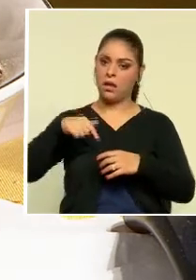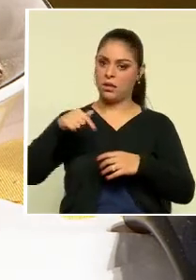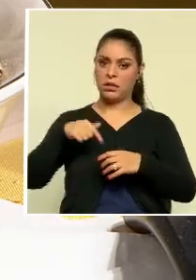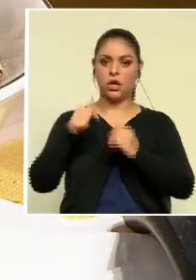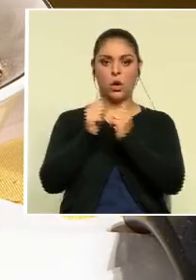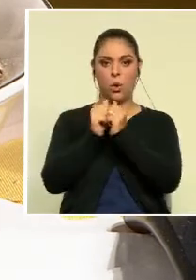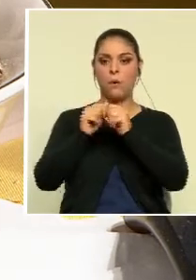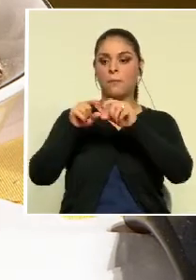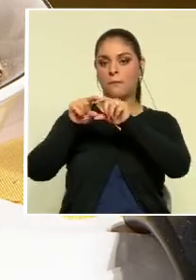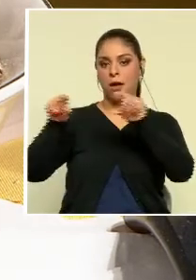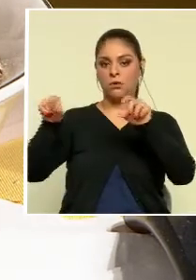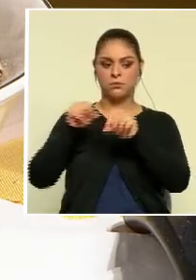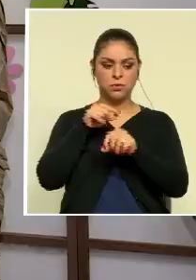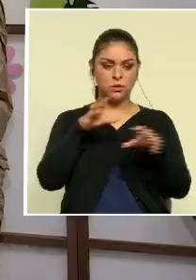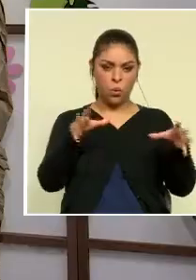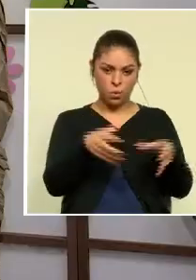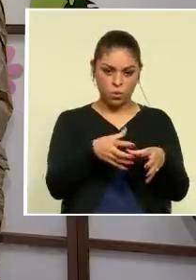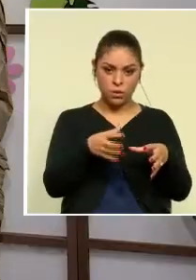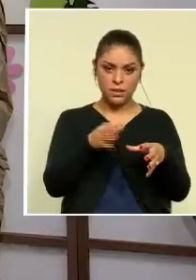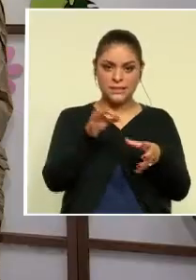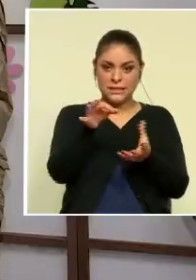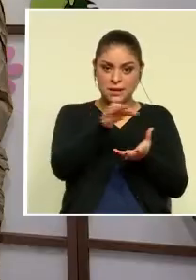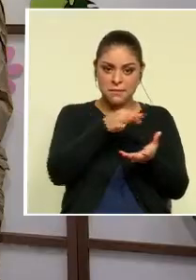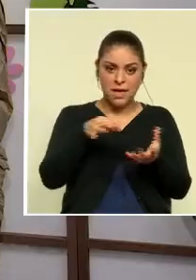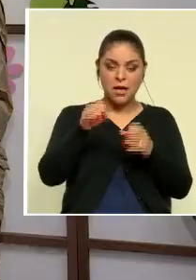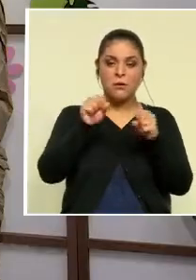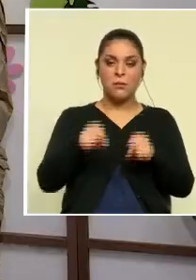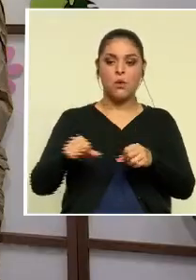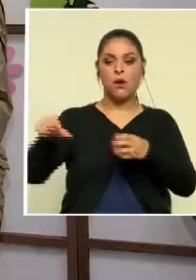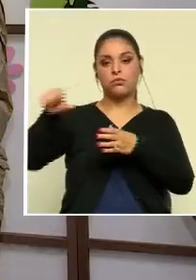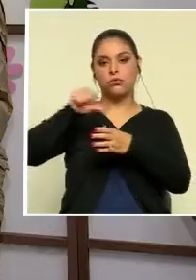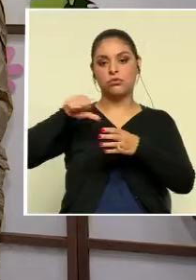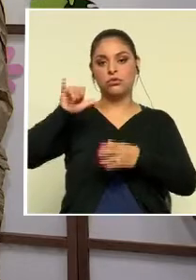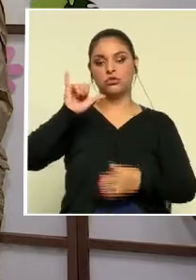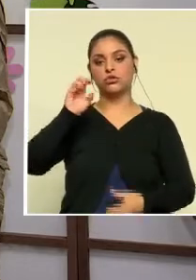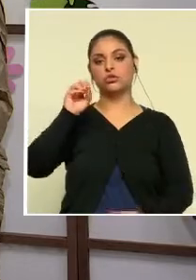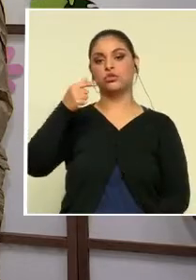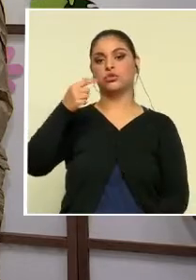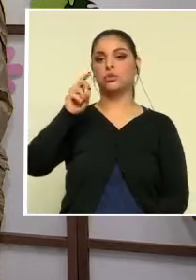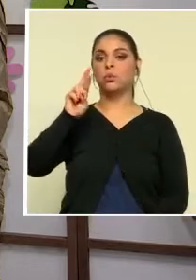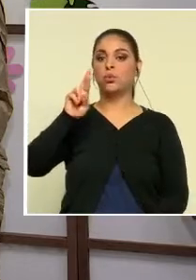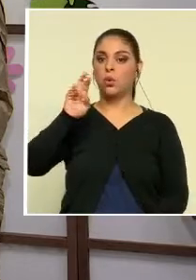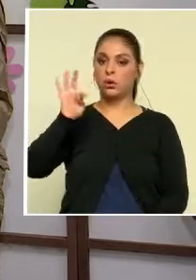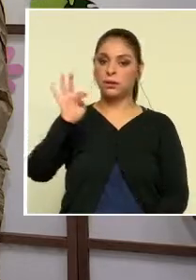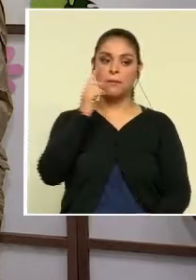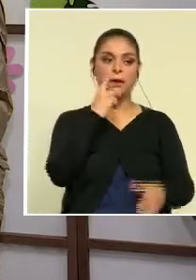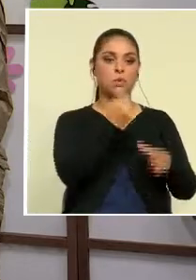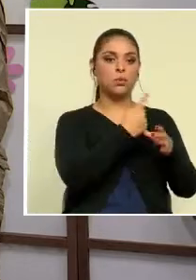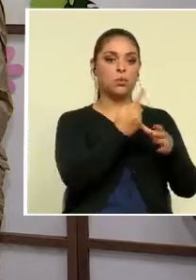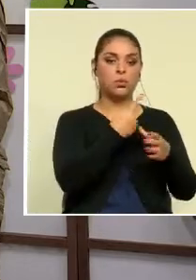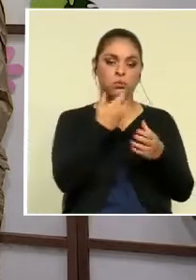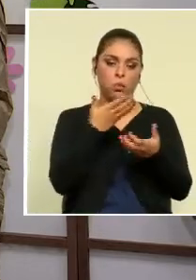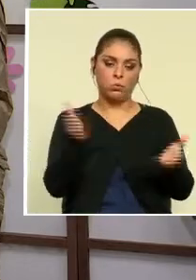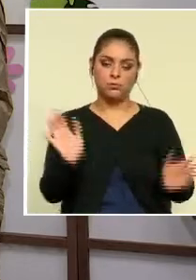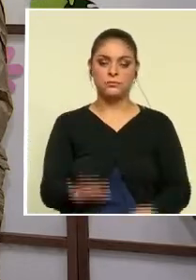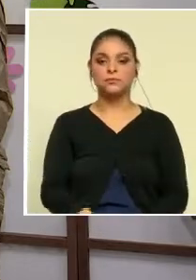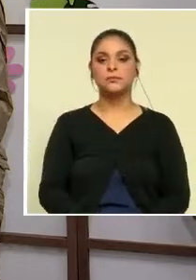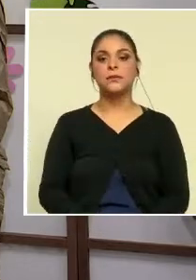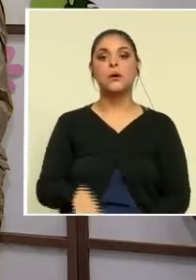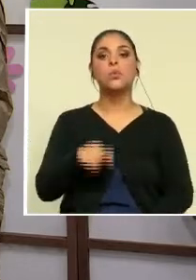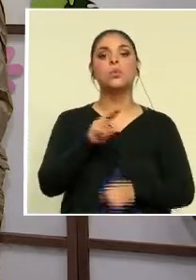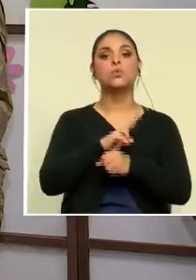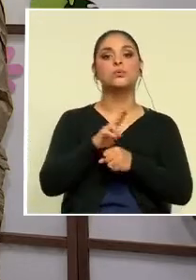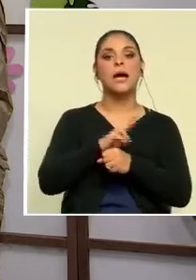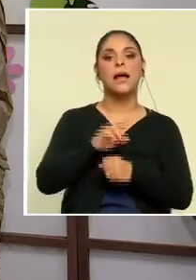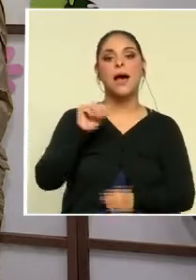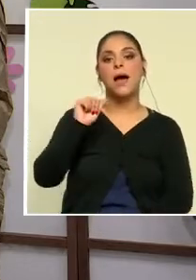este conjunto de semillitas podemos usarla para ponerle al yogur para hacer un batido para diferentes cosas vamos a usar aceite niños y